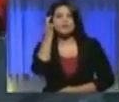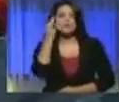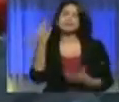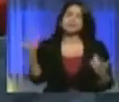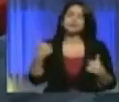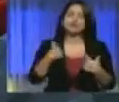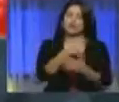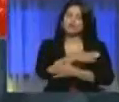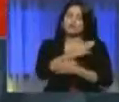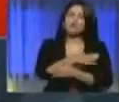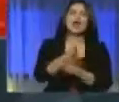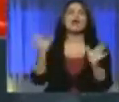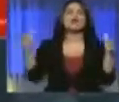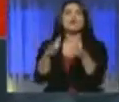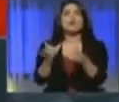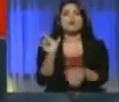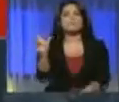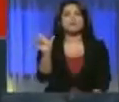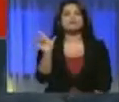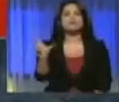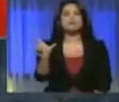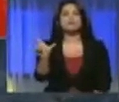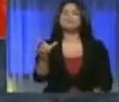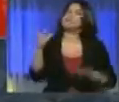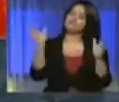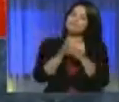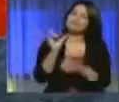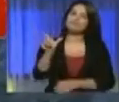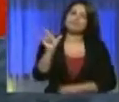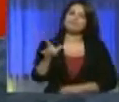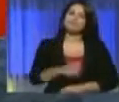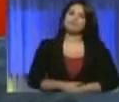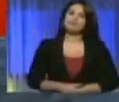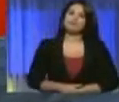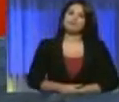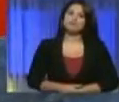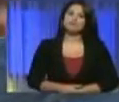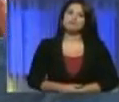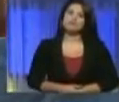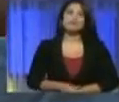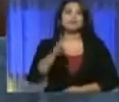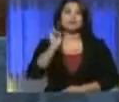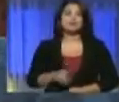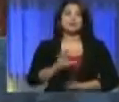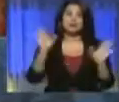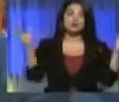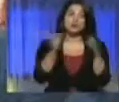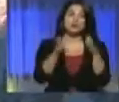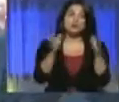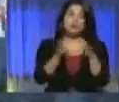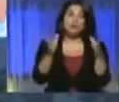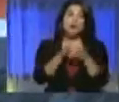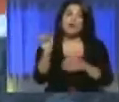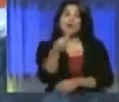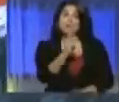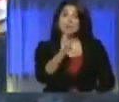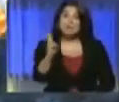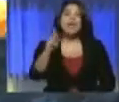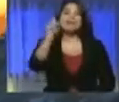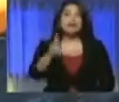felicitar al Partido Socialista Unido de Venezuela y a todo el gran polo patriótico, al Congreso de la